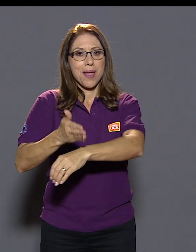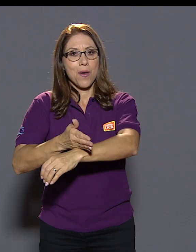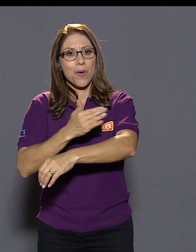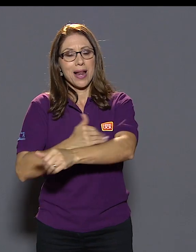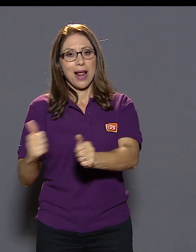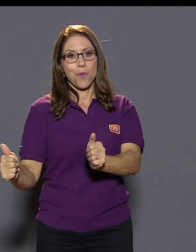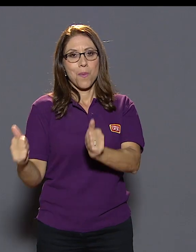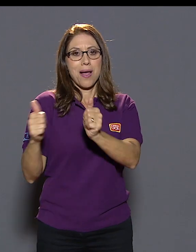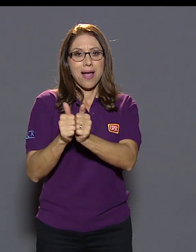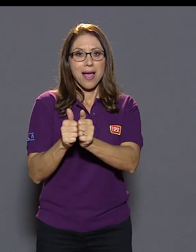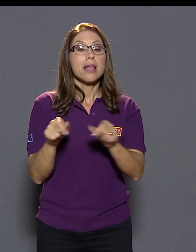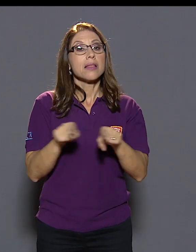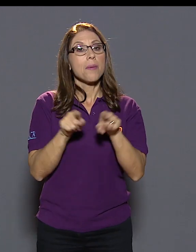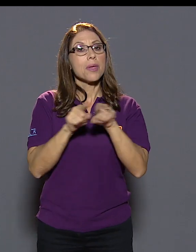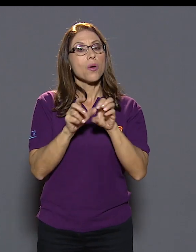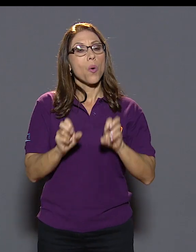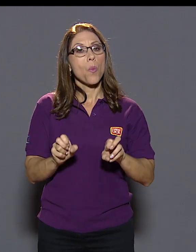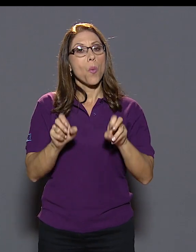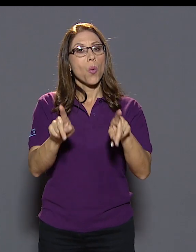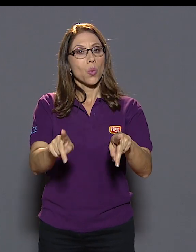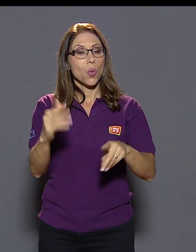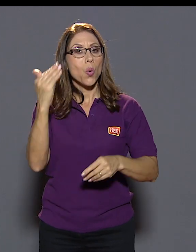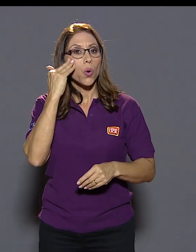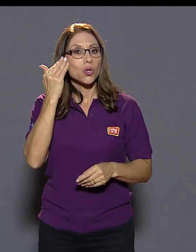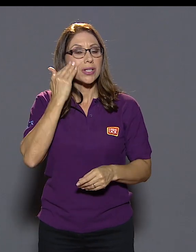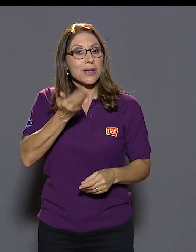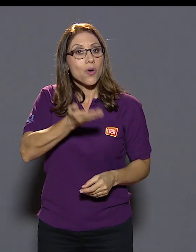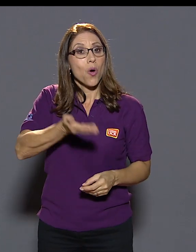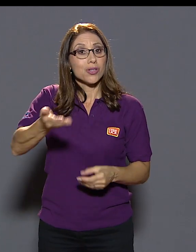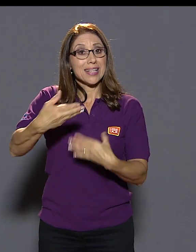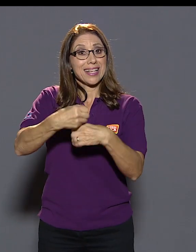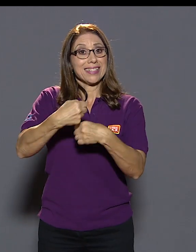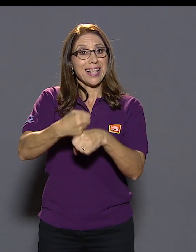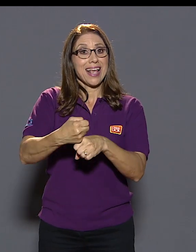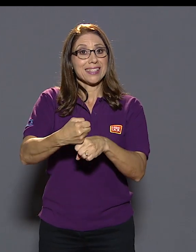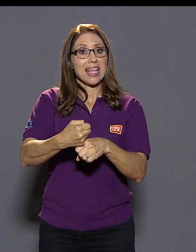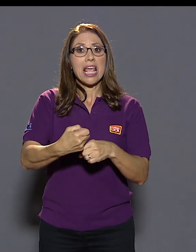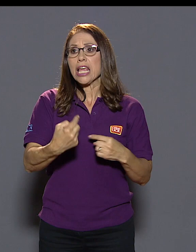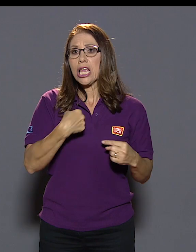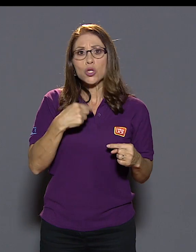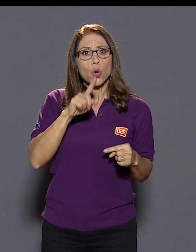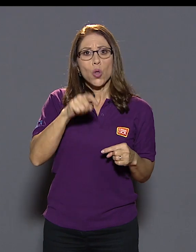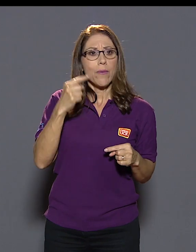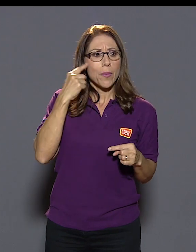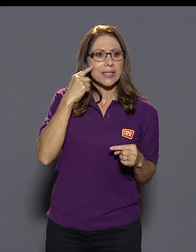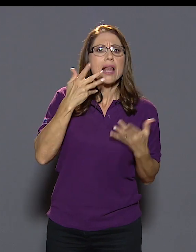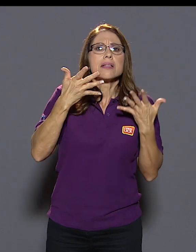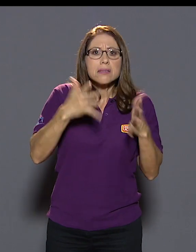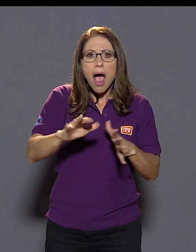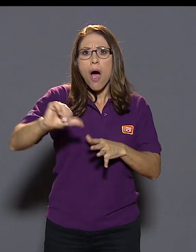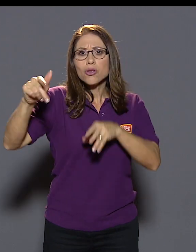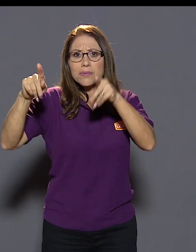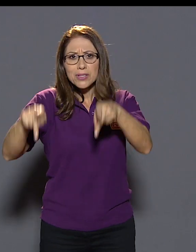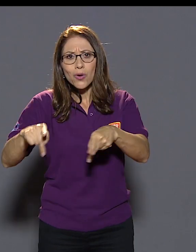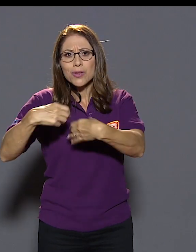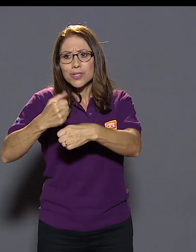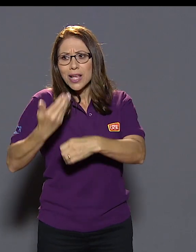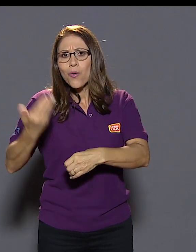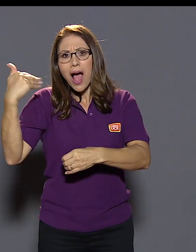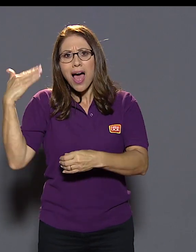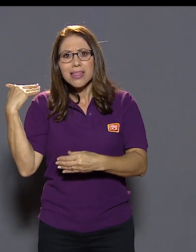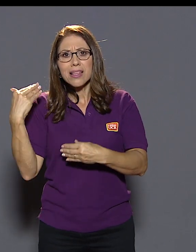acompañamiento. Es una oportunidad también de conocer cosas que se hacen, que yo no tengo que empezar en cero, ya otros lo hicieron,